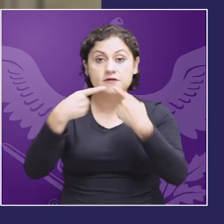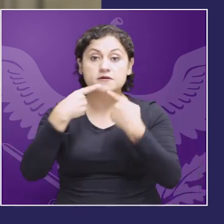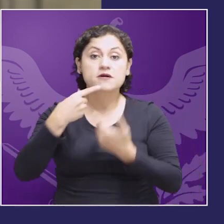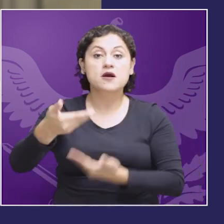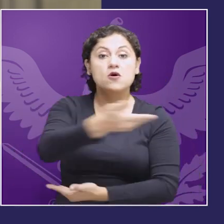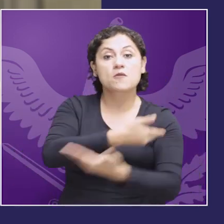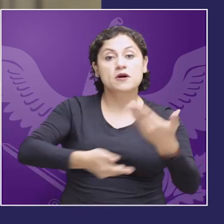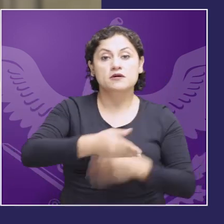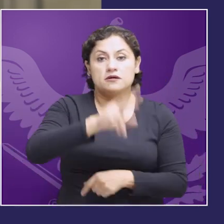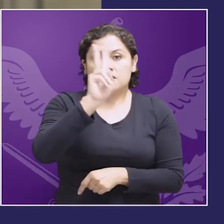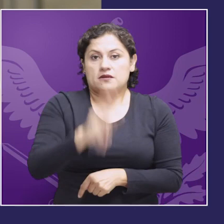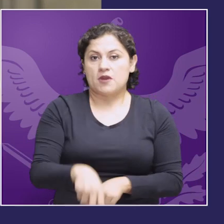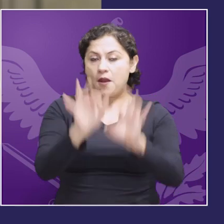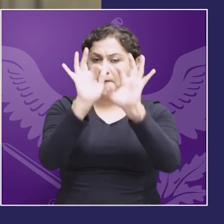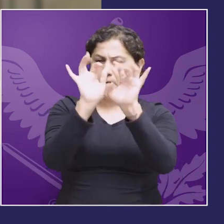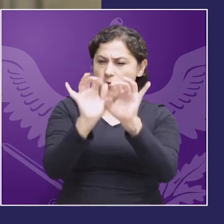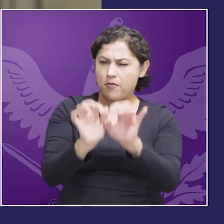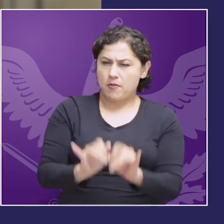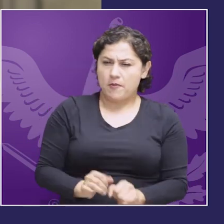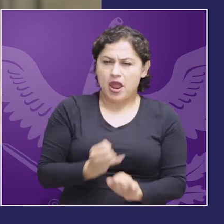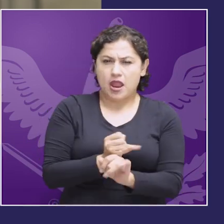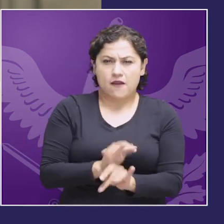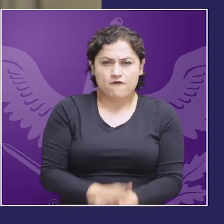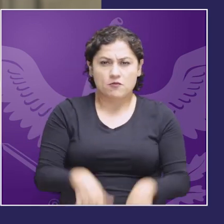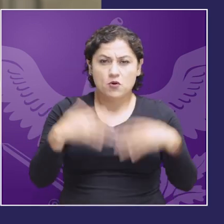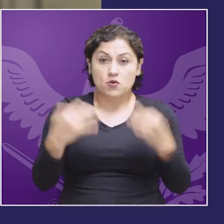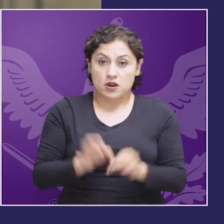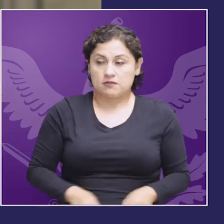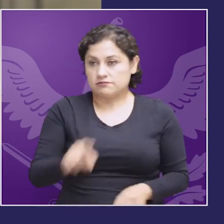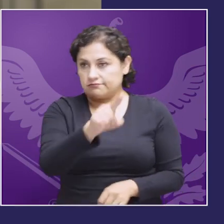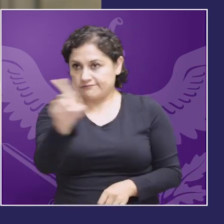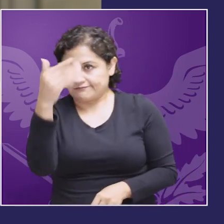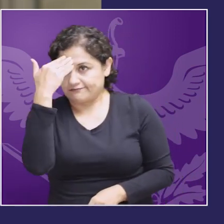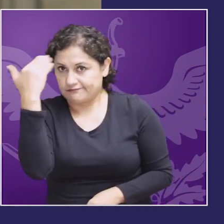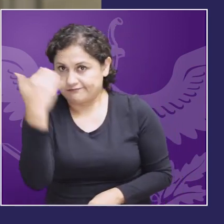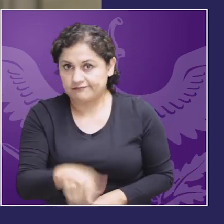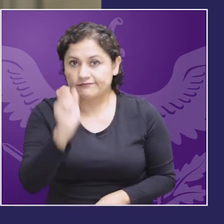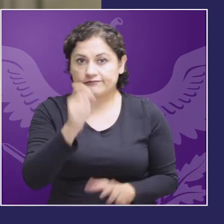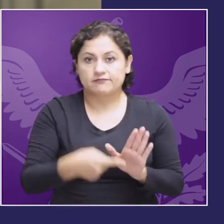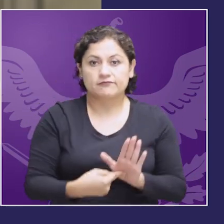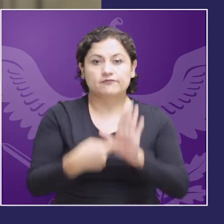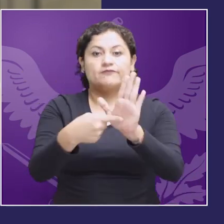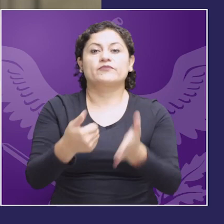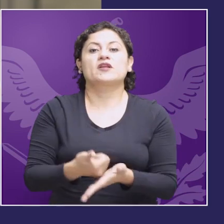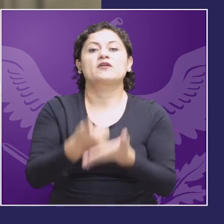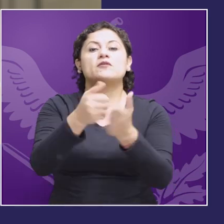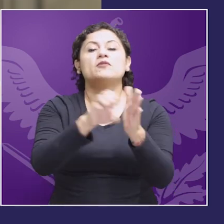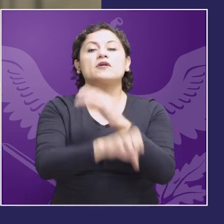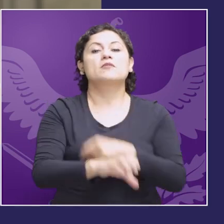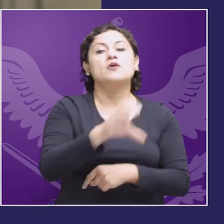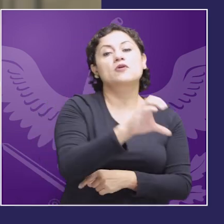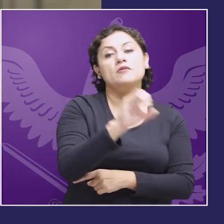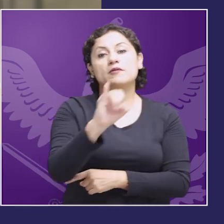emitido instrumentos sumamente importantes, muchos de los cuales ustedes deben saber que son ejemplos señeros, supónganse,